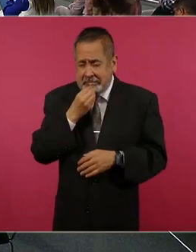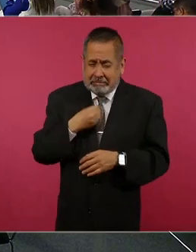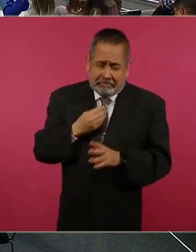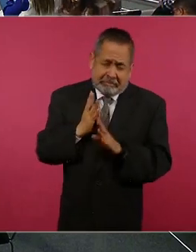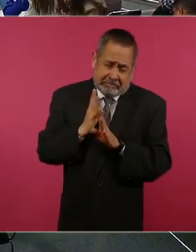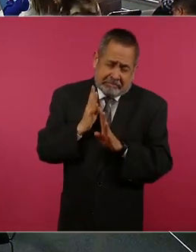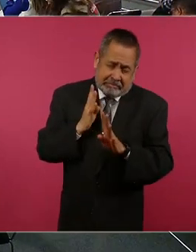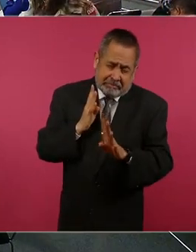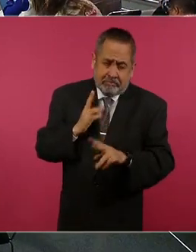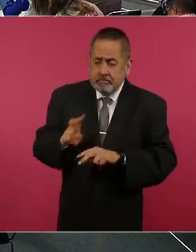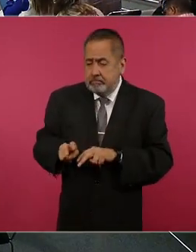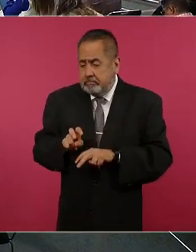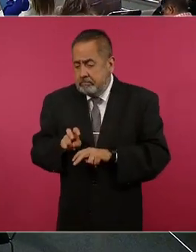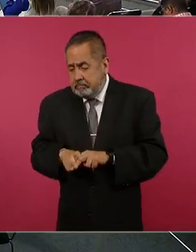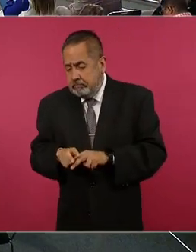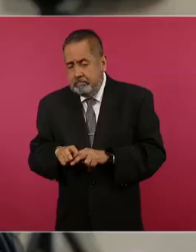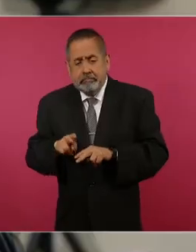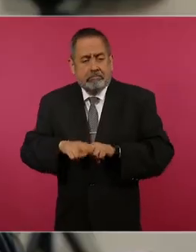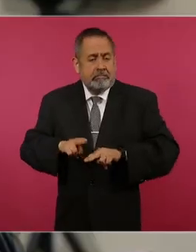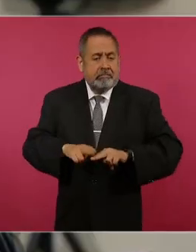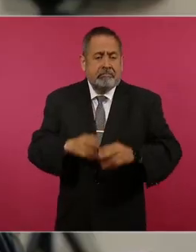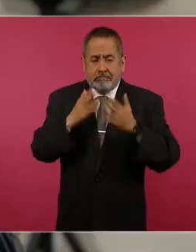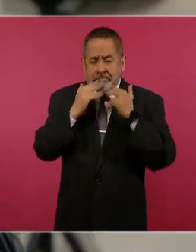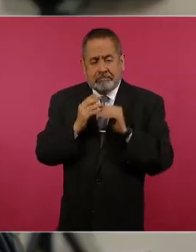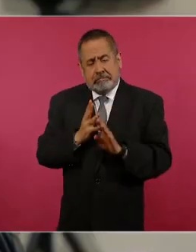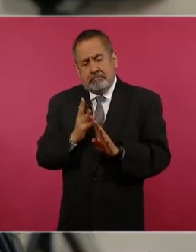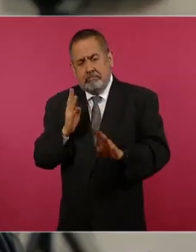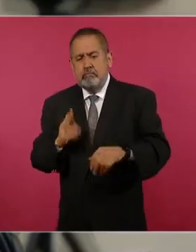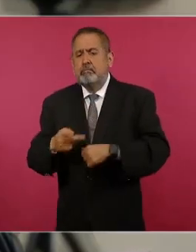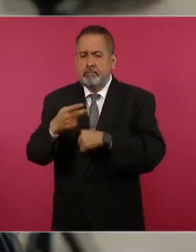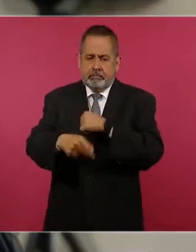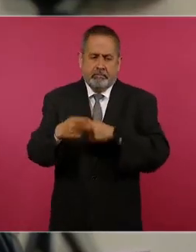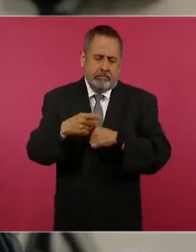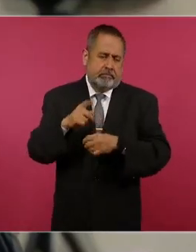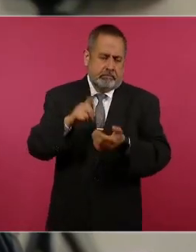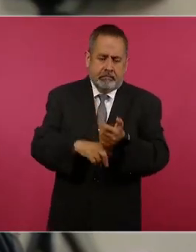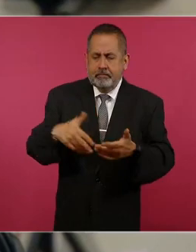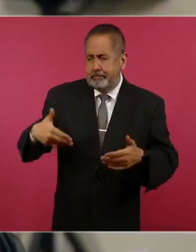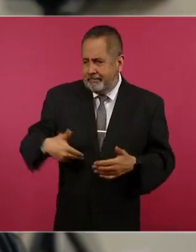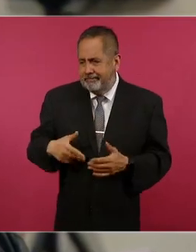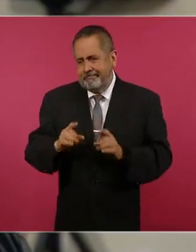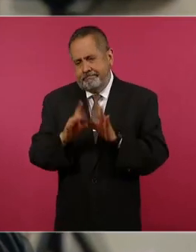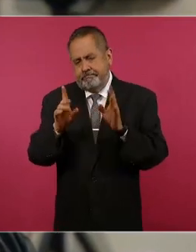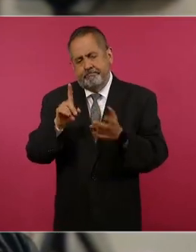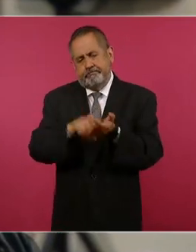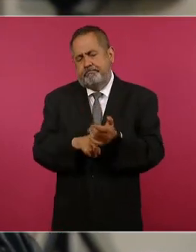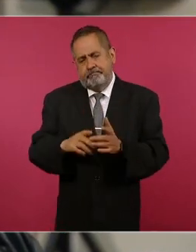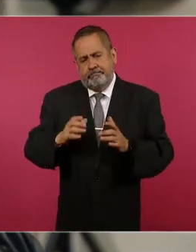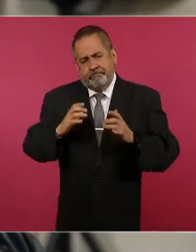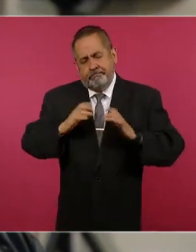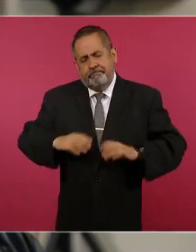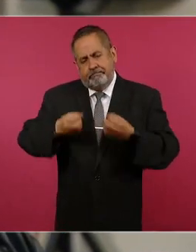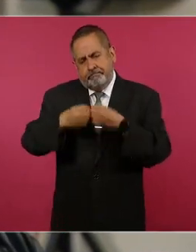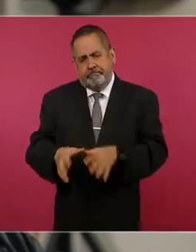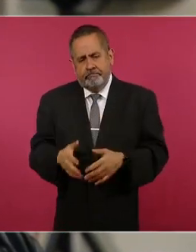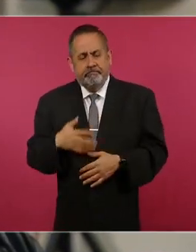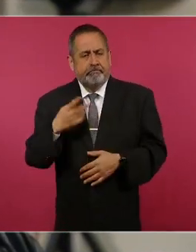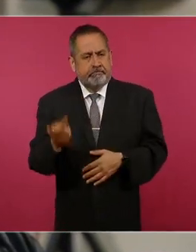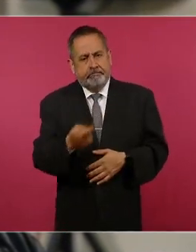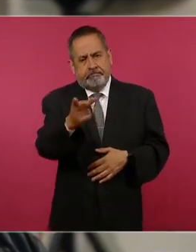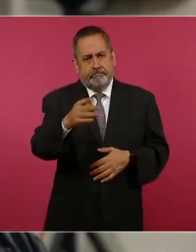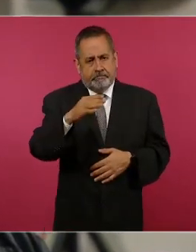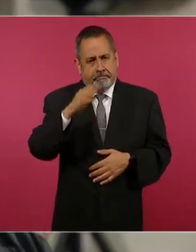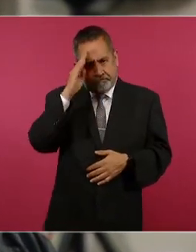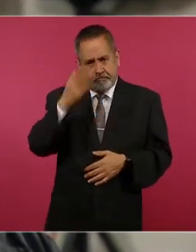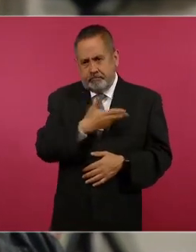la posibilidad de descansar en bancos o sillas, lo que aumenta el riesgo de accidentes y afecta su bienestar general. Mi pregunta, señor presidente,